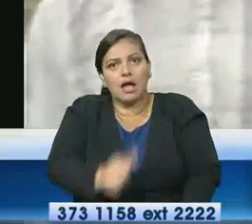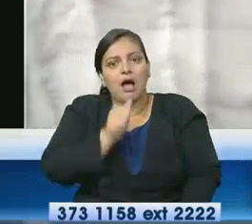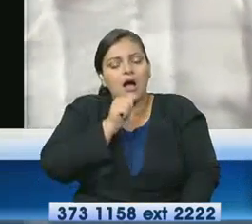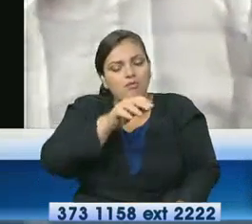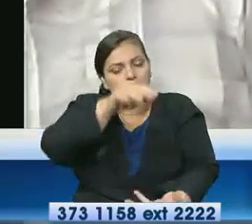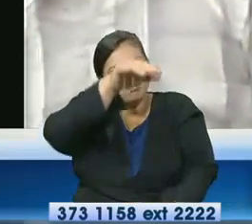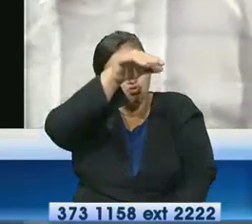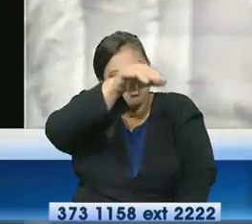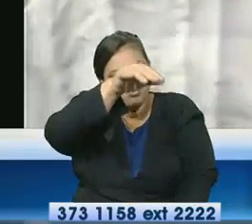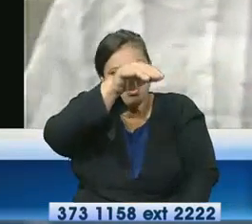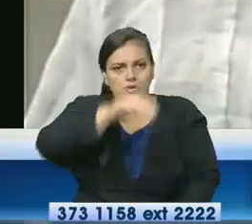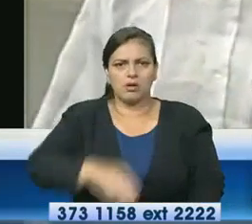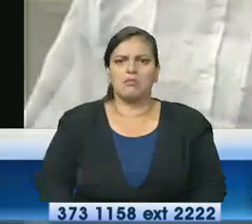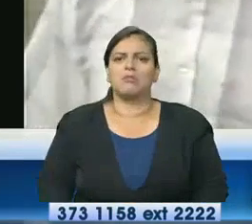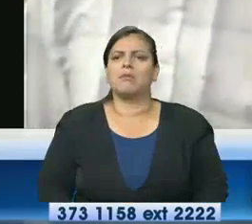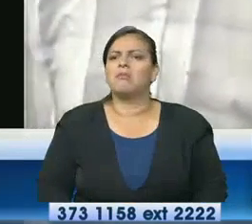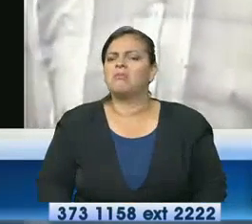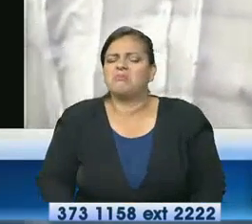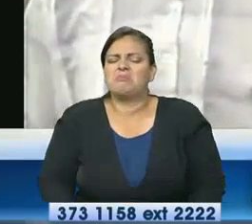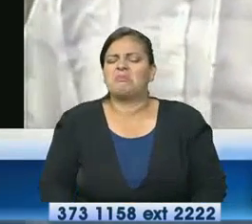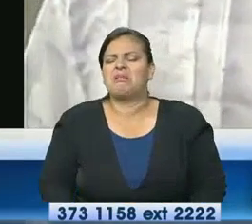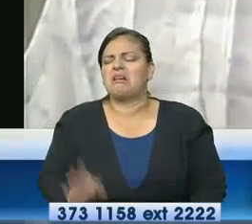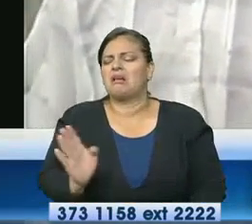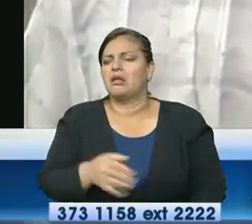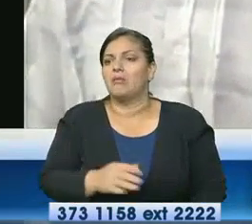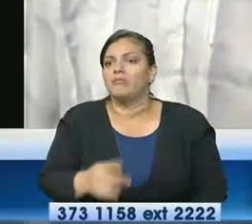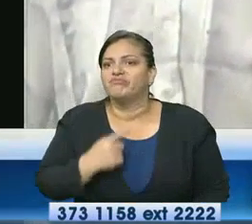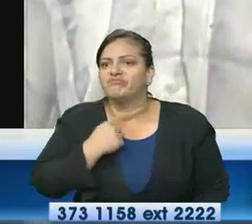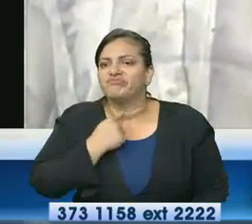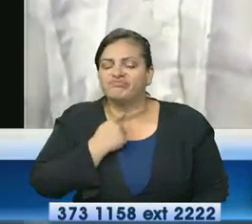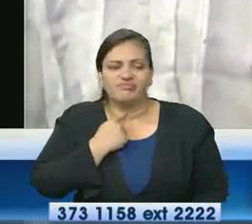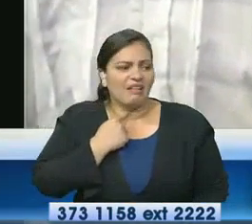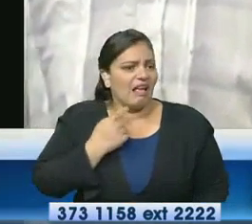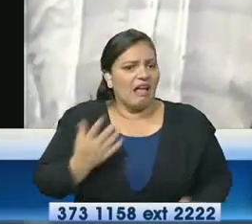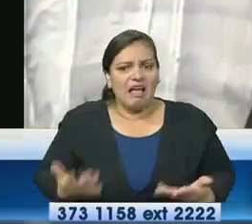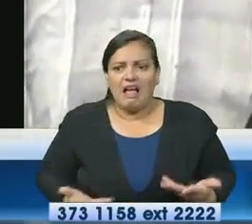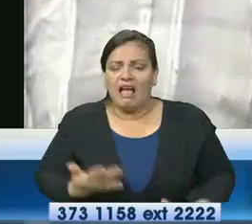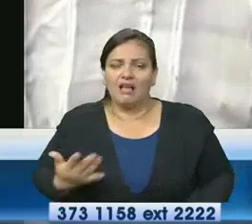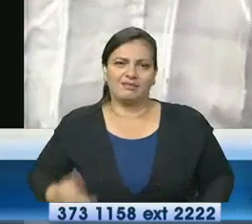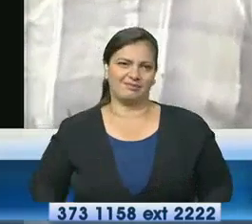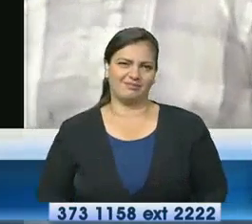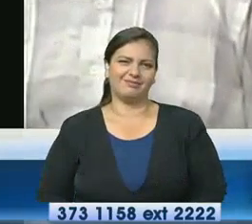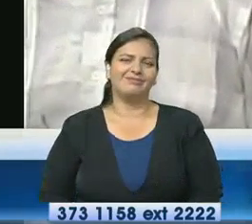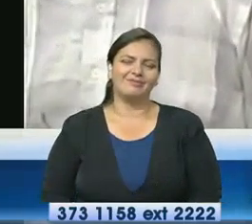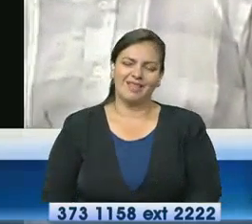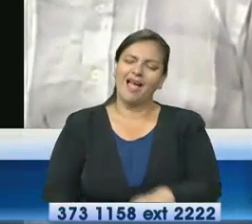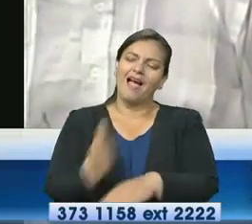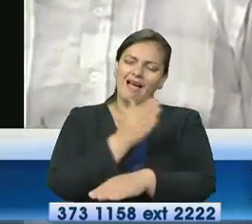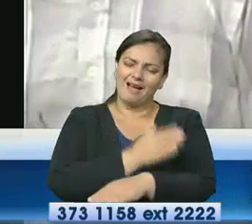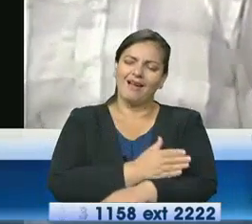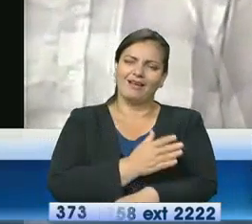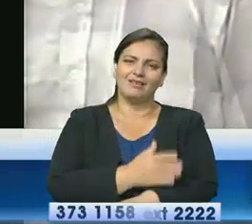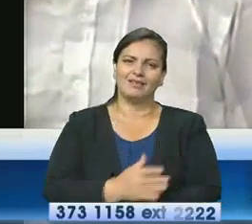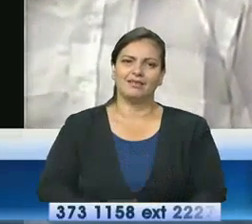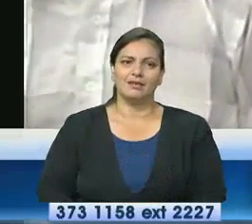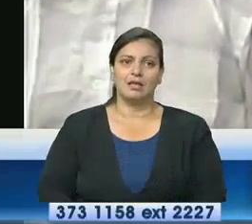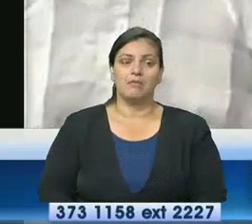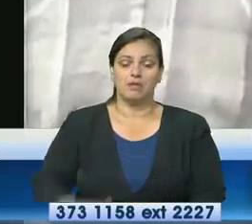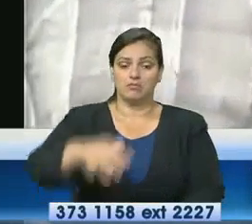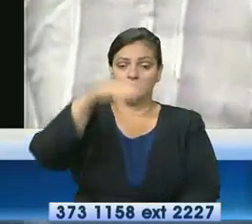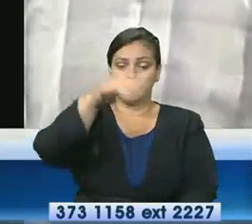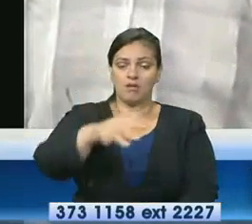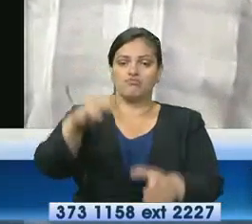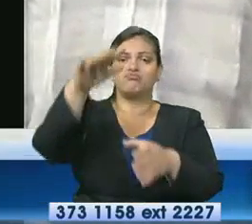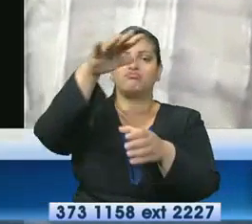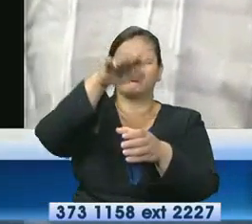ya provisionar por medio del tanque, baldes, qué sé yo, para poder tener abastecido el agua y sobre todo también tapar los que vamos a coger el